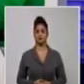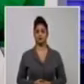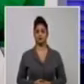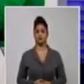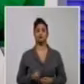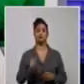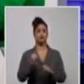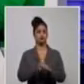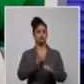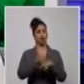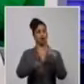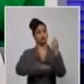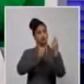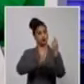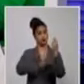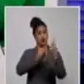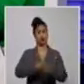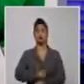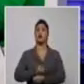su recuperación.